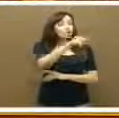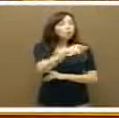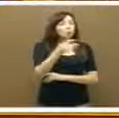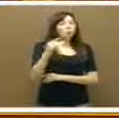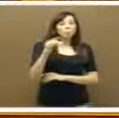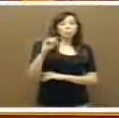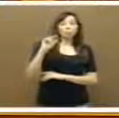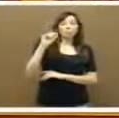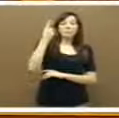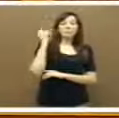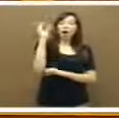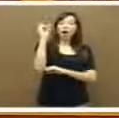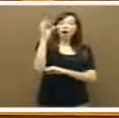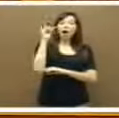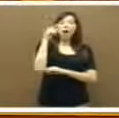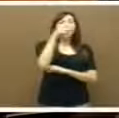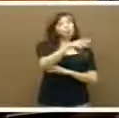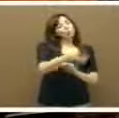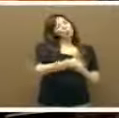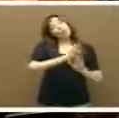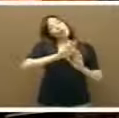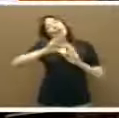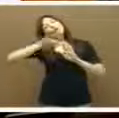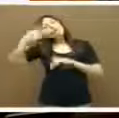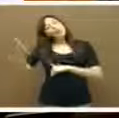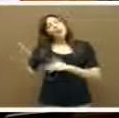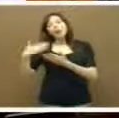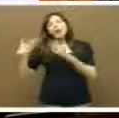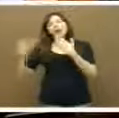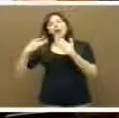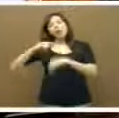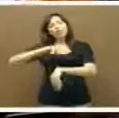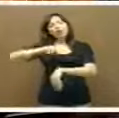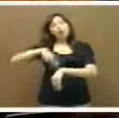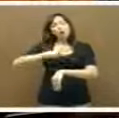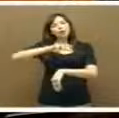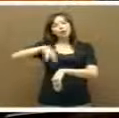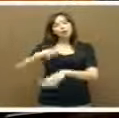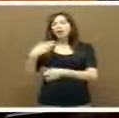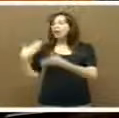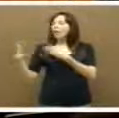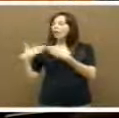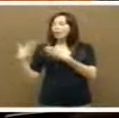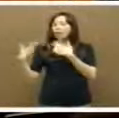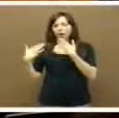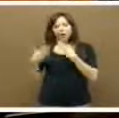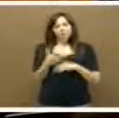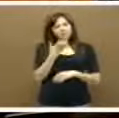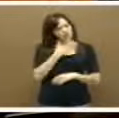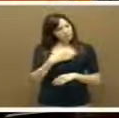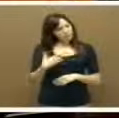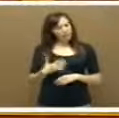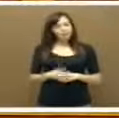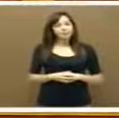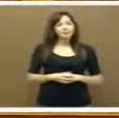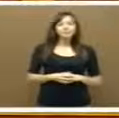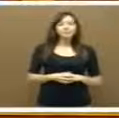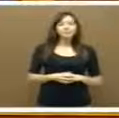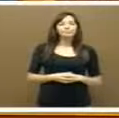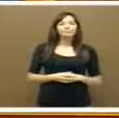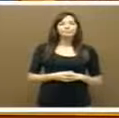intervención, fuera, donde usted quiera, durante dos o tres horas. Durante dos o tres horas. Y,